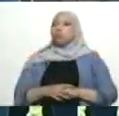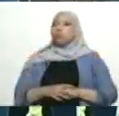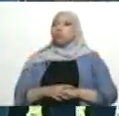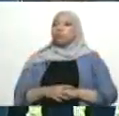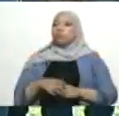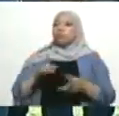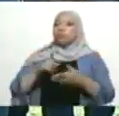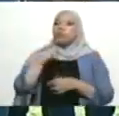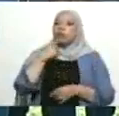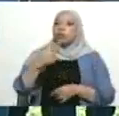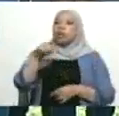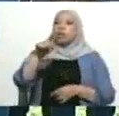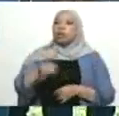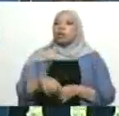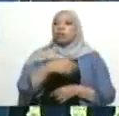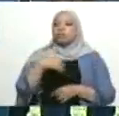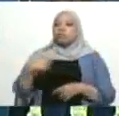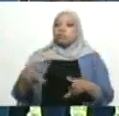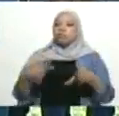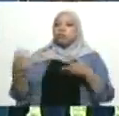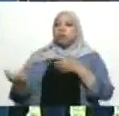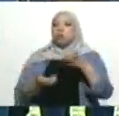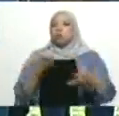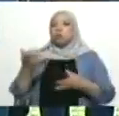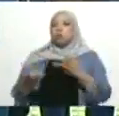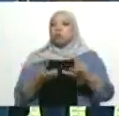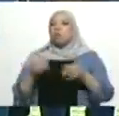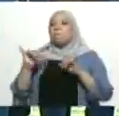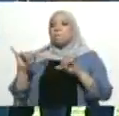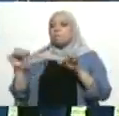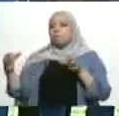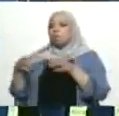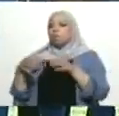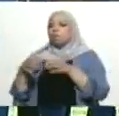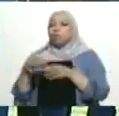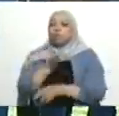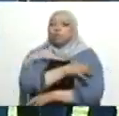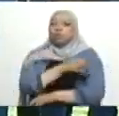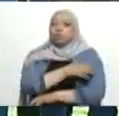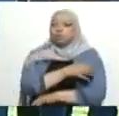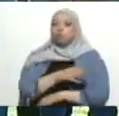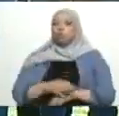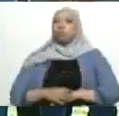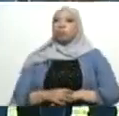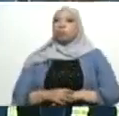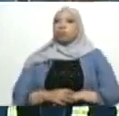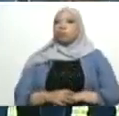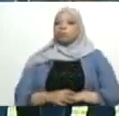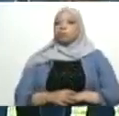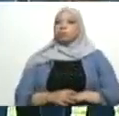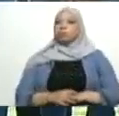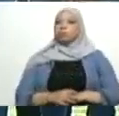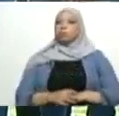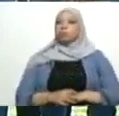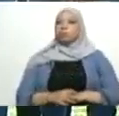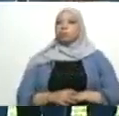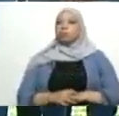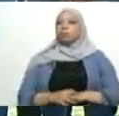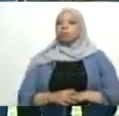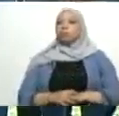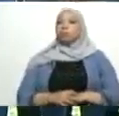Salió diciendo que quien había quemado los camiones habían sido ellos mismos. Luego, el compañero Rivero,